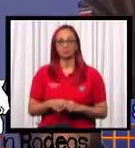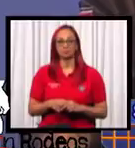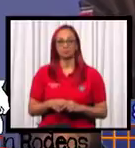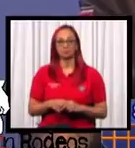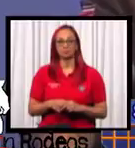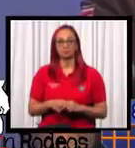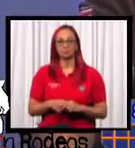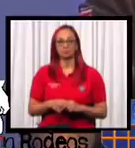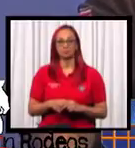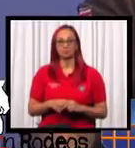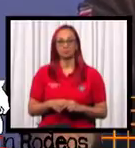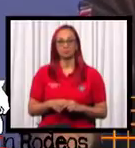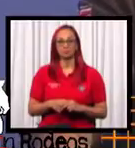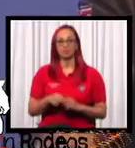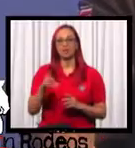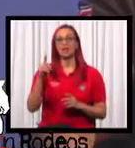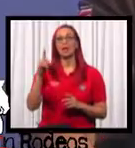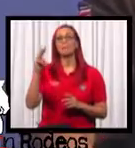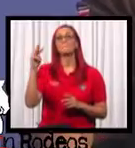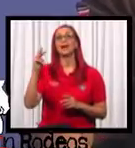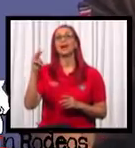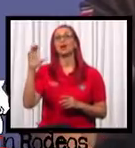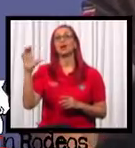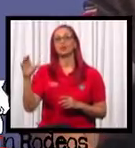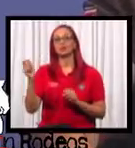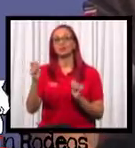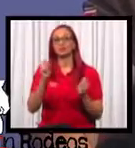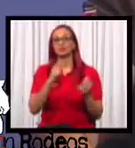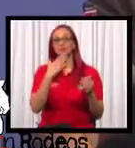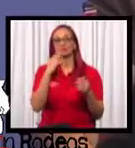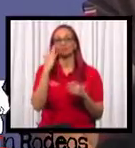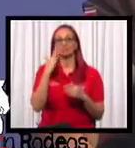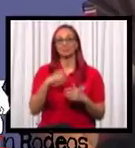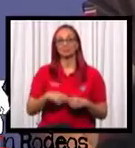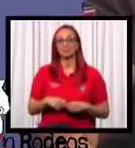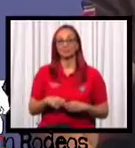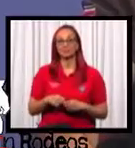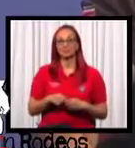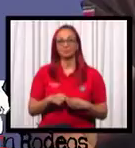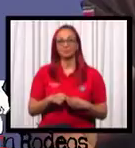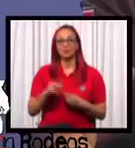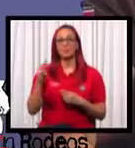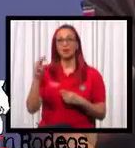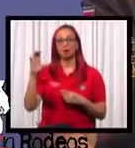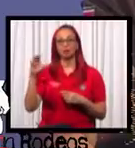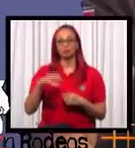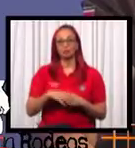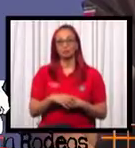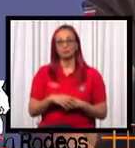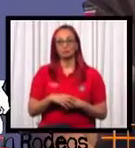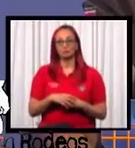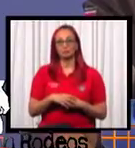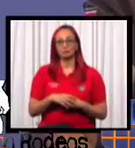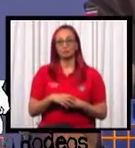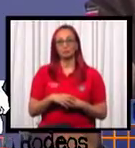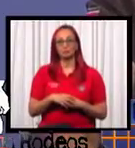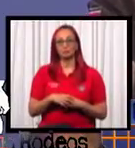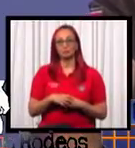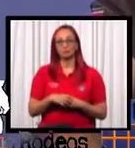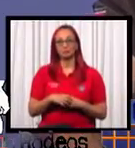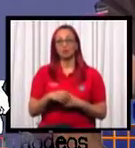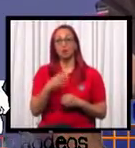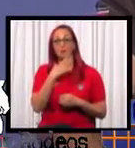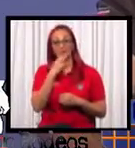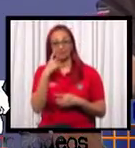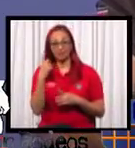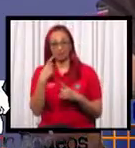estoy con David. Minor Cruz, ya les cambié los nombres. No se preocupe. Minor Cruz. Un placer, doña Isabel, estar aquí y esperamos que